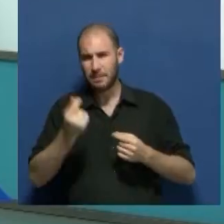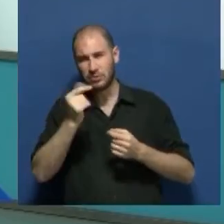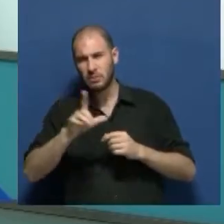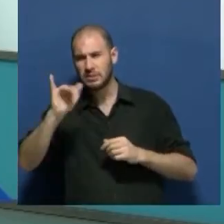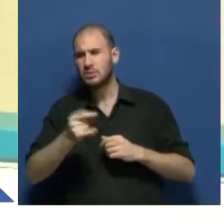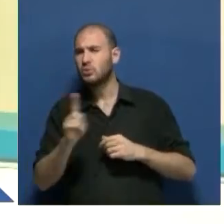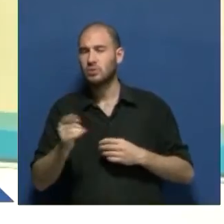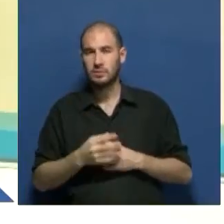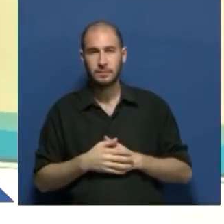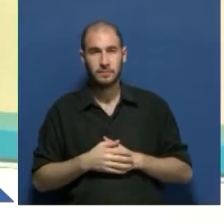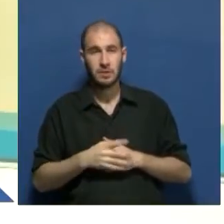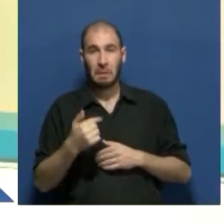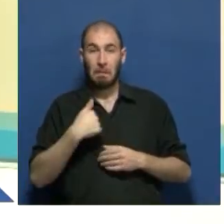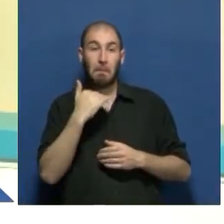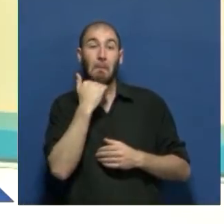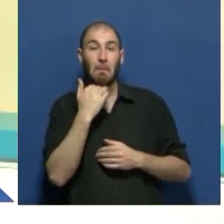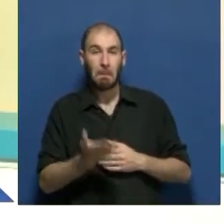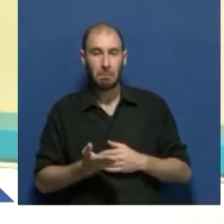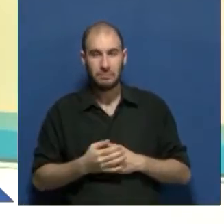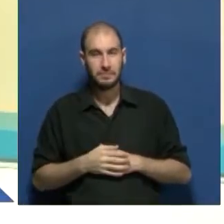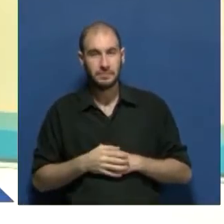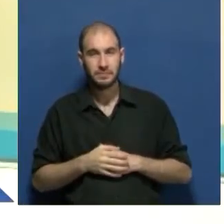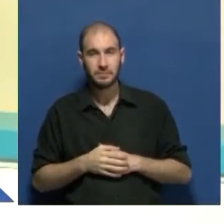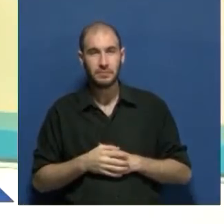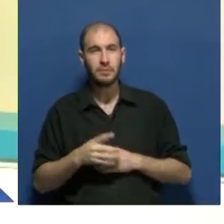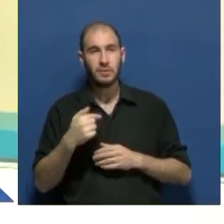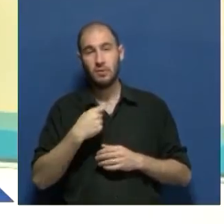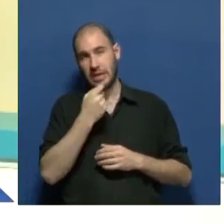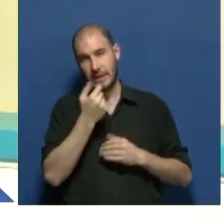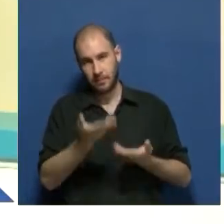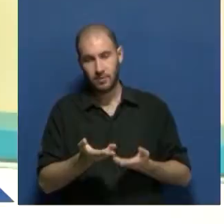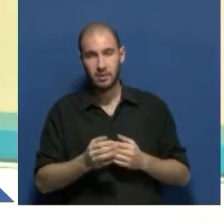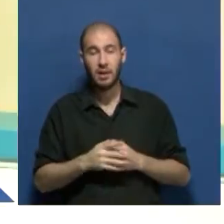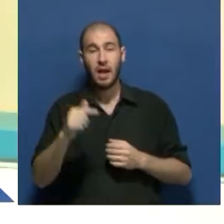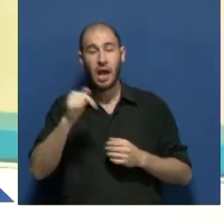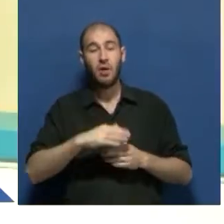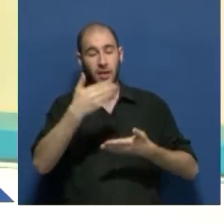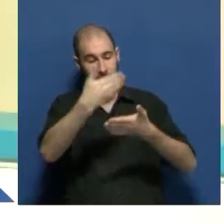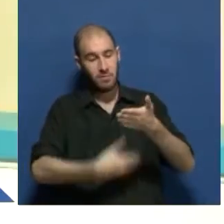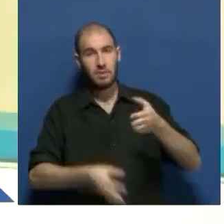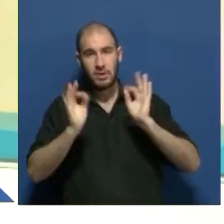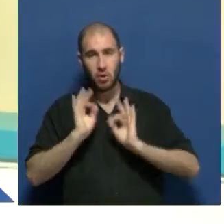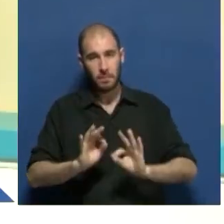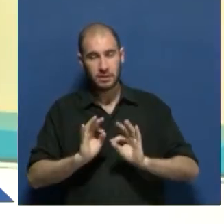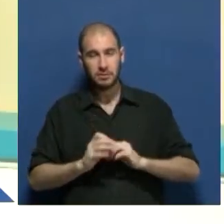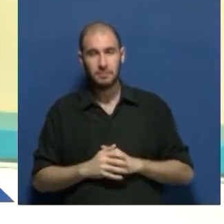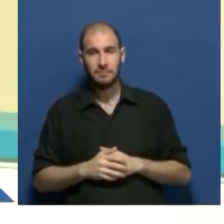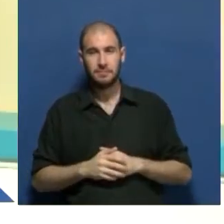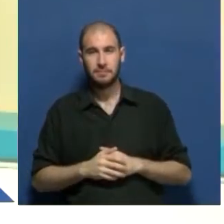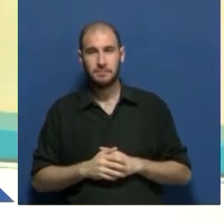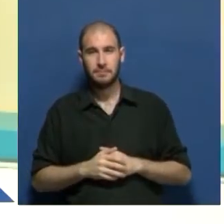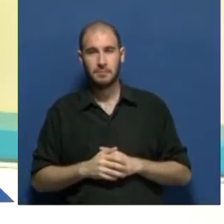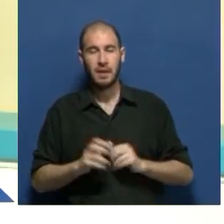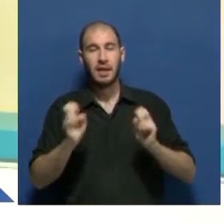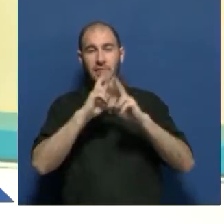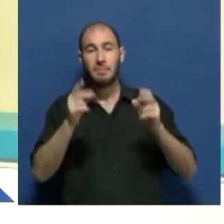o no? La verdad que desconozco. Yo les doy un ejemplo. Bueno, ahora salió un informe muy completo